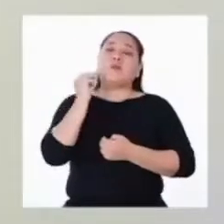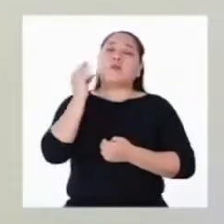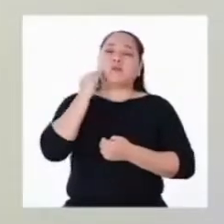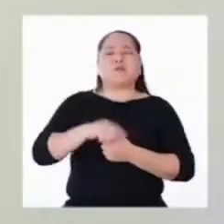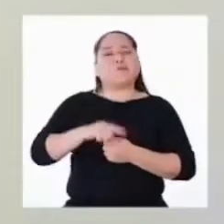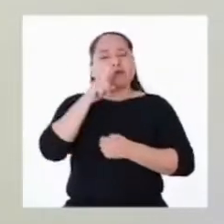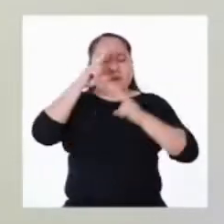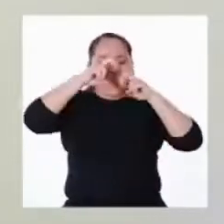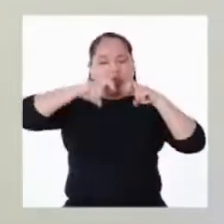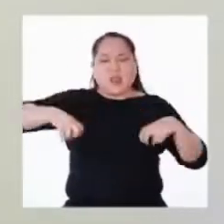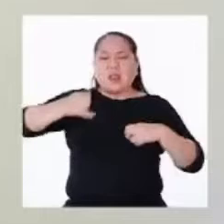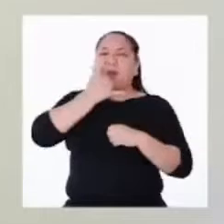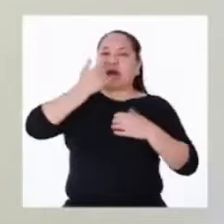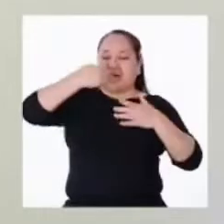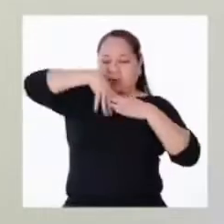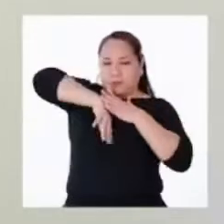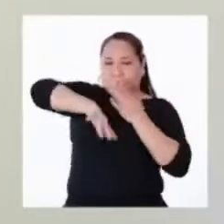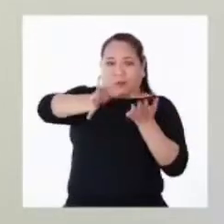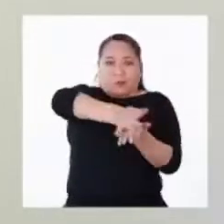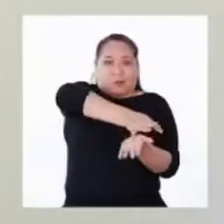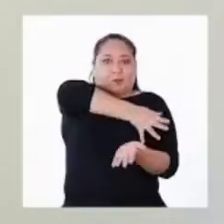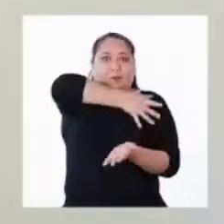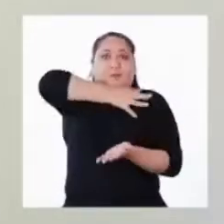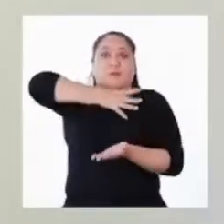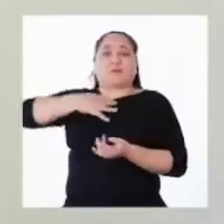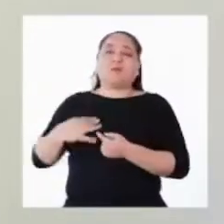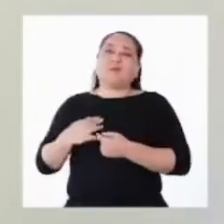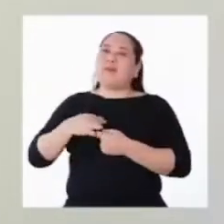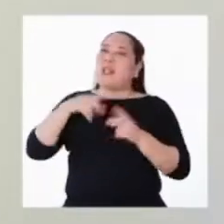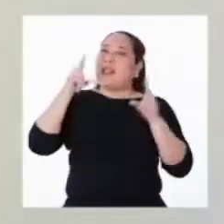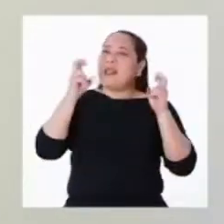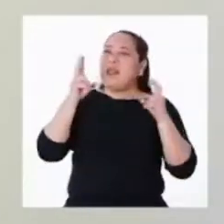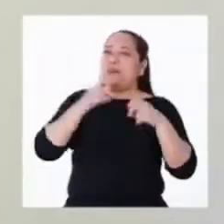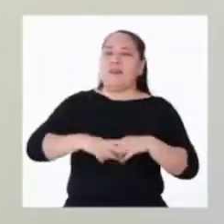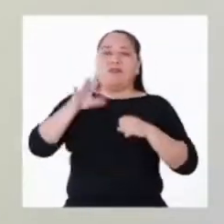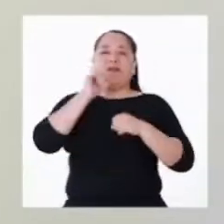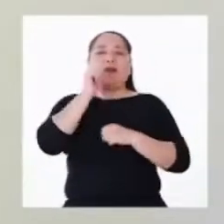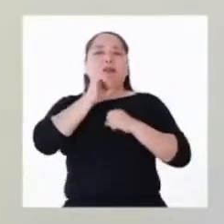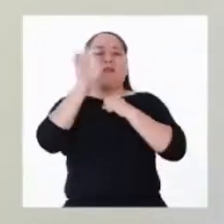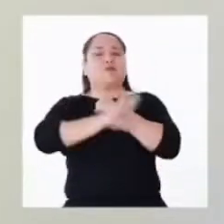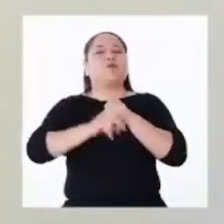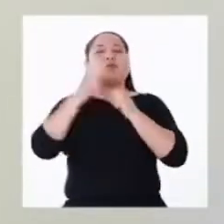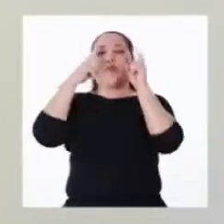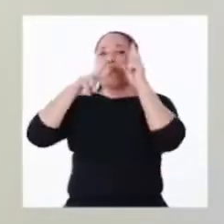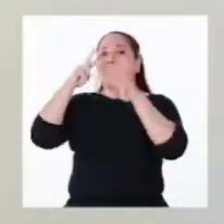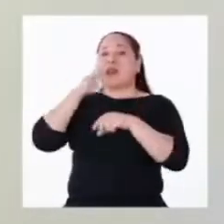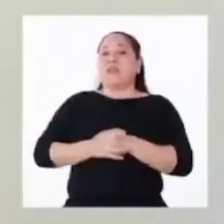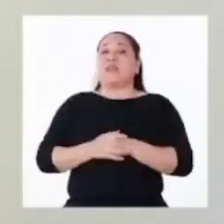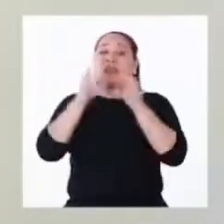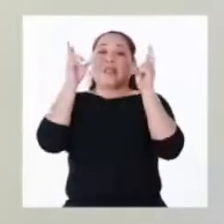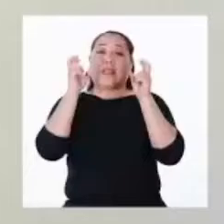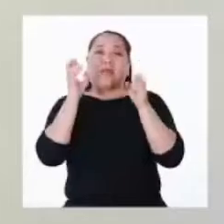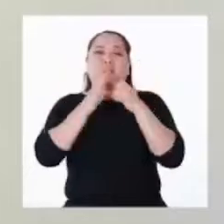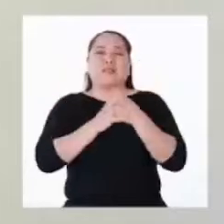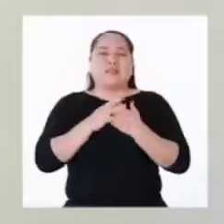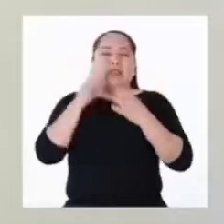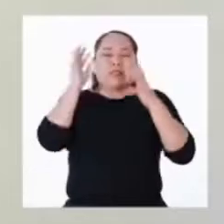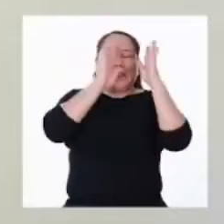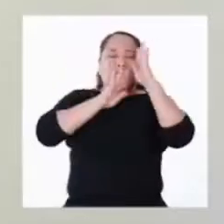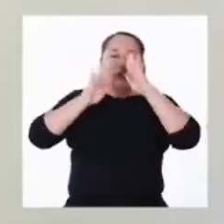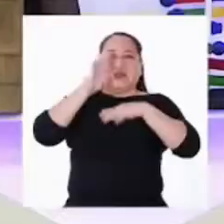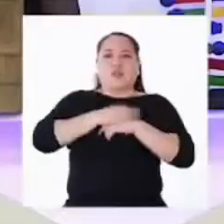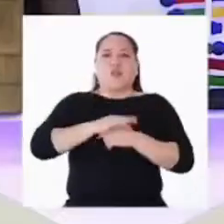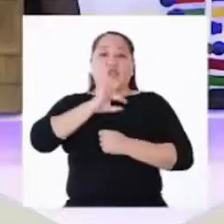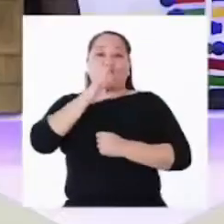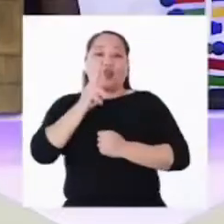enfrentamos a situaciones estresantes, como un robo o presenciamos un accidente, por ejemplo, podemos quedar paralizados por el